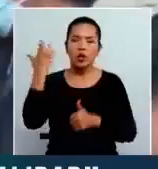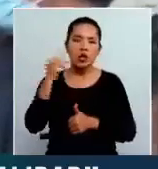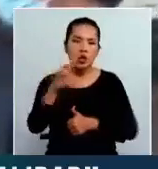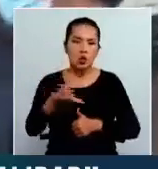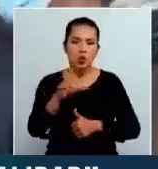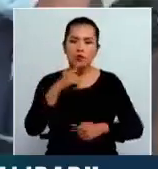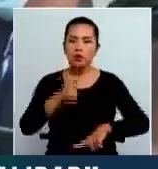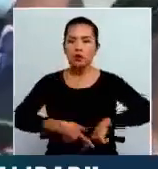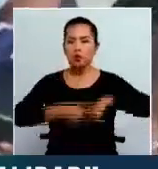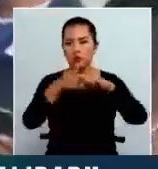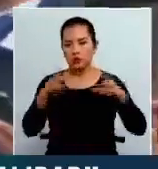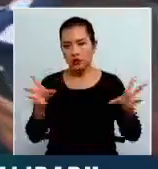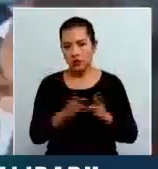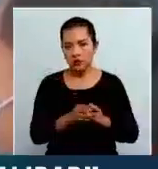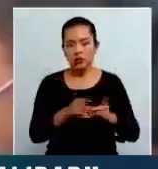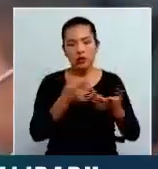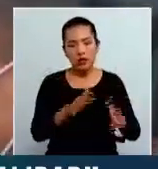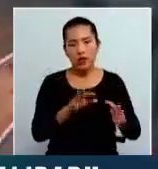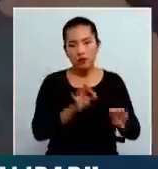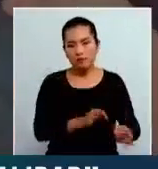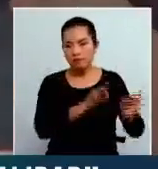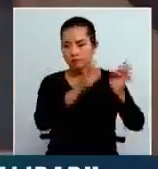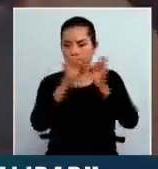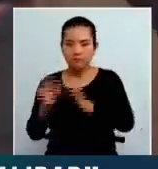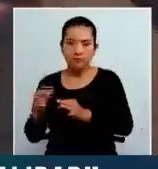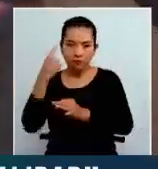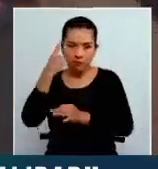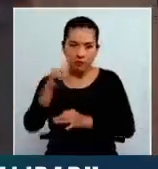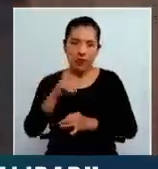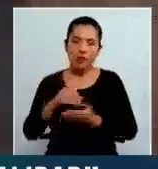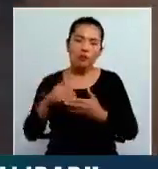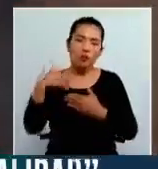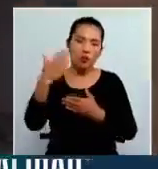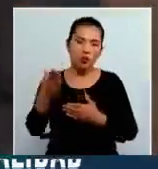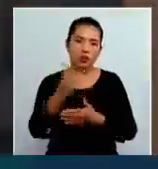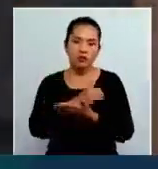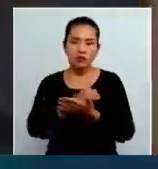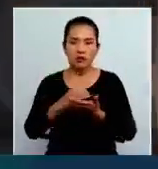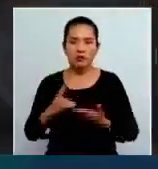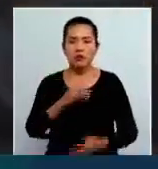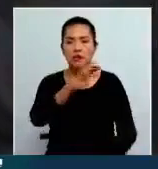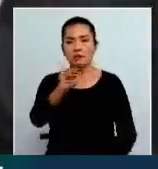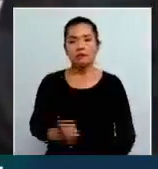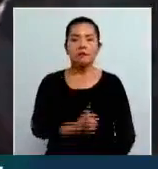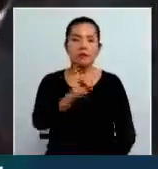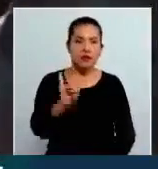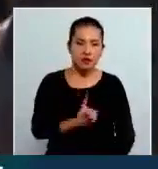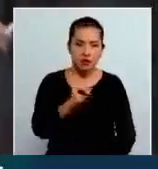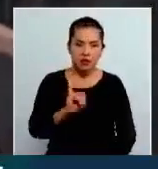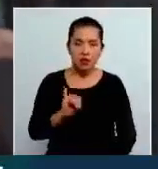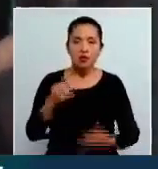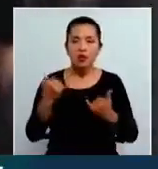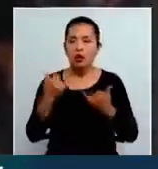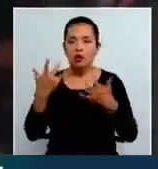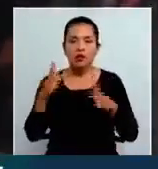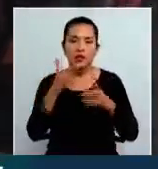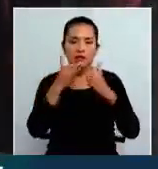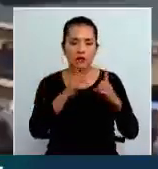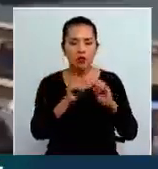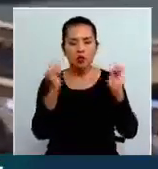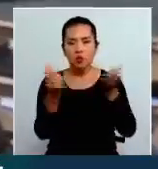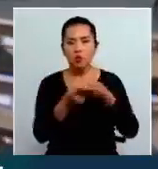bancada y fijaron la reinstalación de la sesión para elegir al defensor del pueblo para el próximo miércoles. Según el Movimiento al Socialismo,